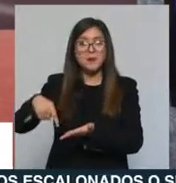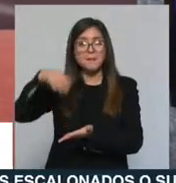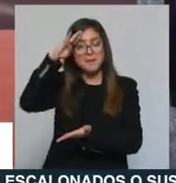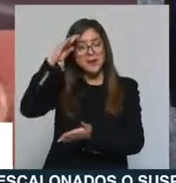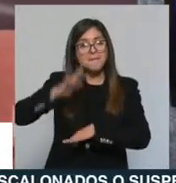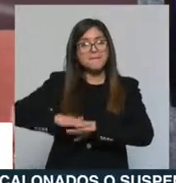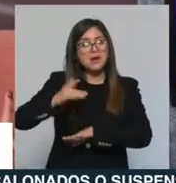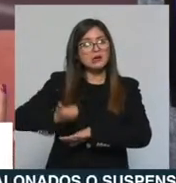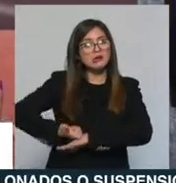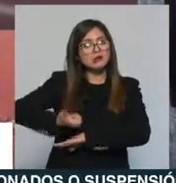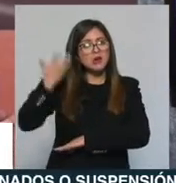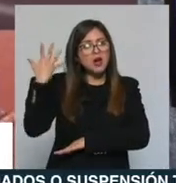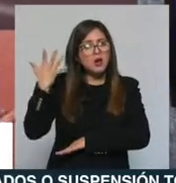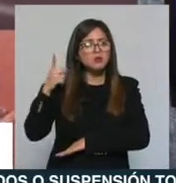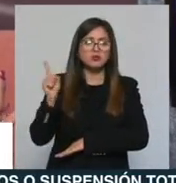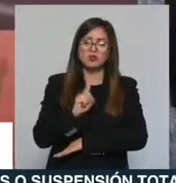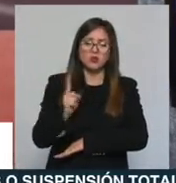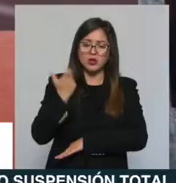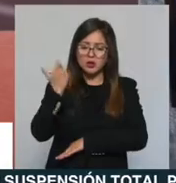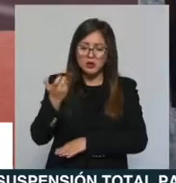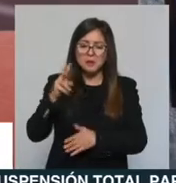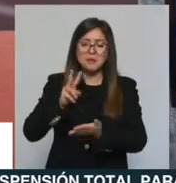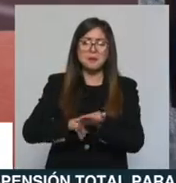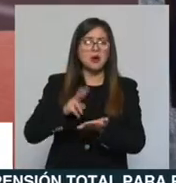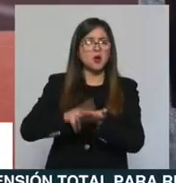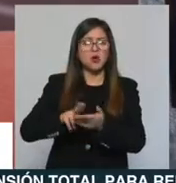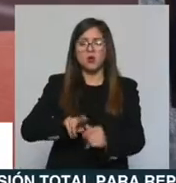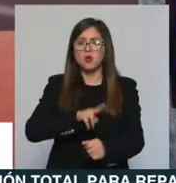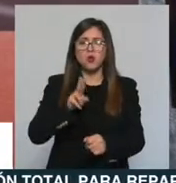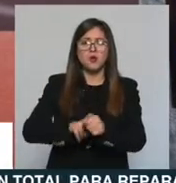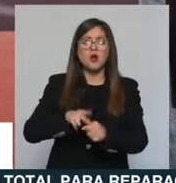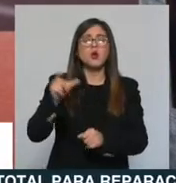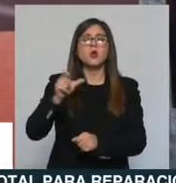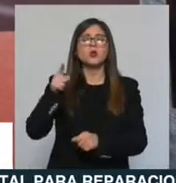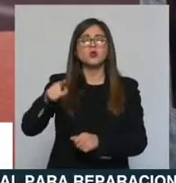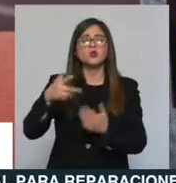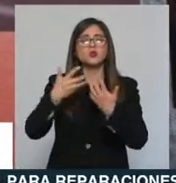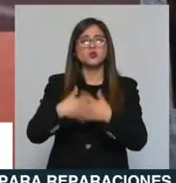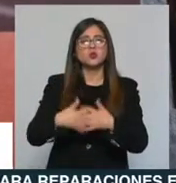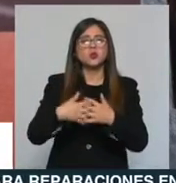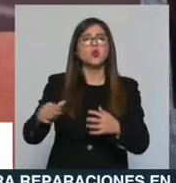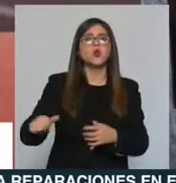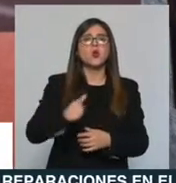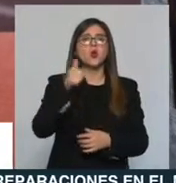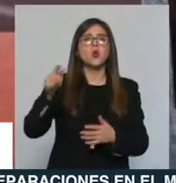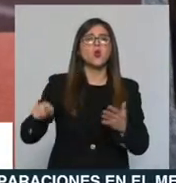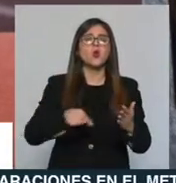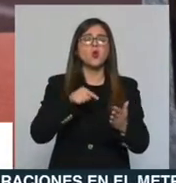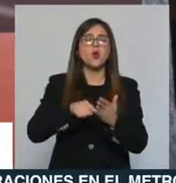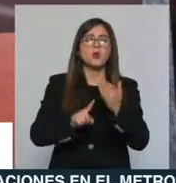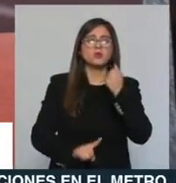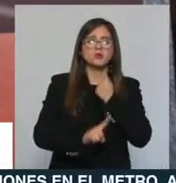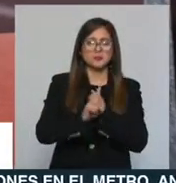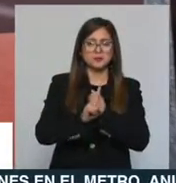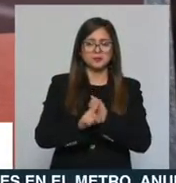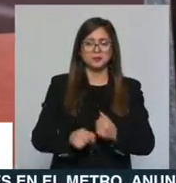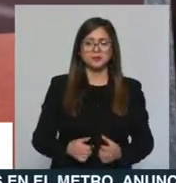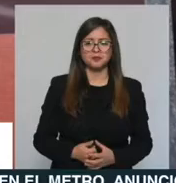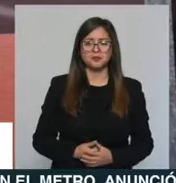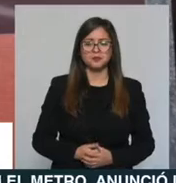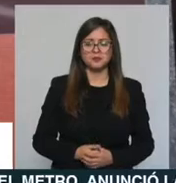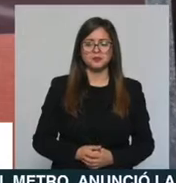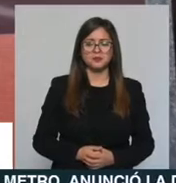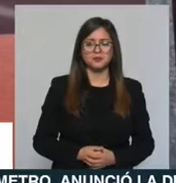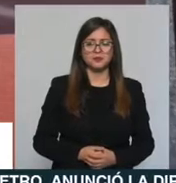del precio que tendría que costar y que su producción no afecte a otros sectores. Yeah. La verdad es que